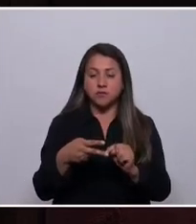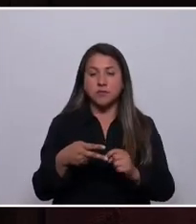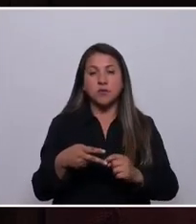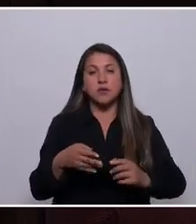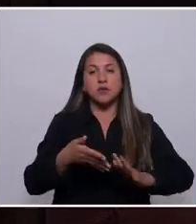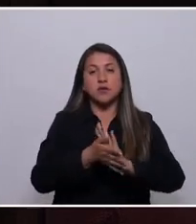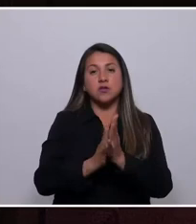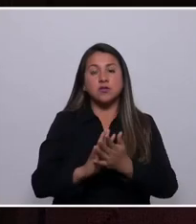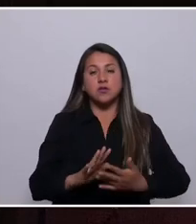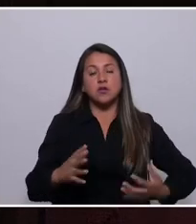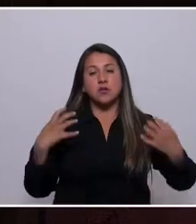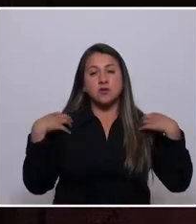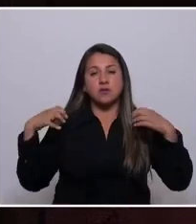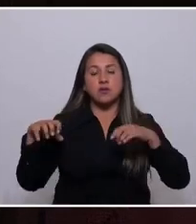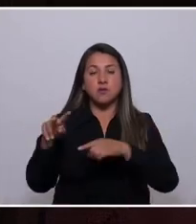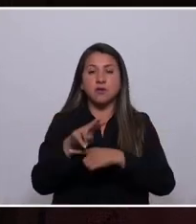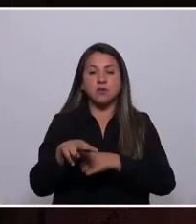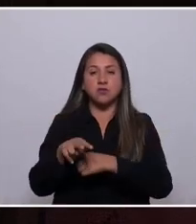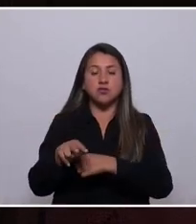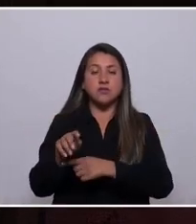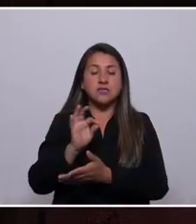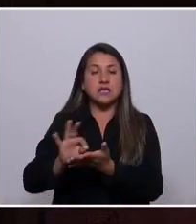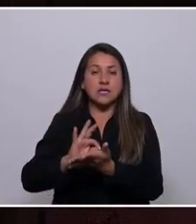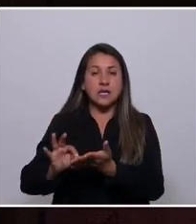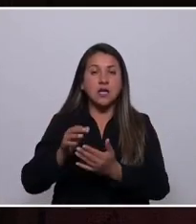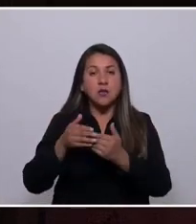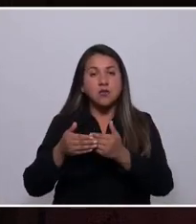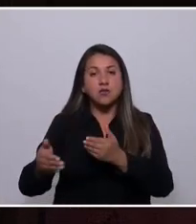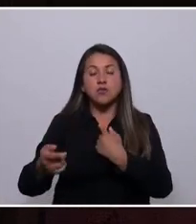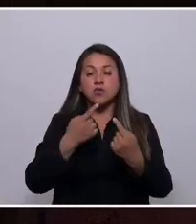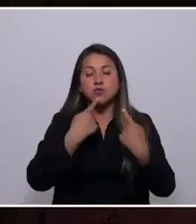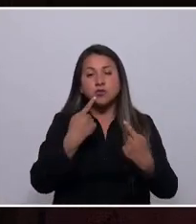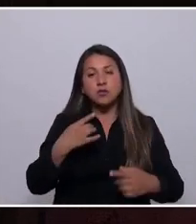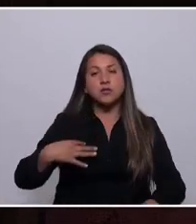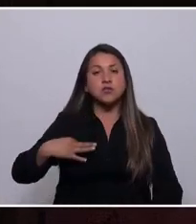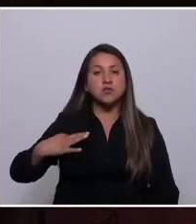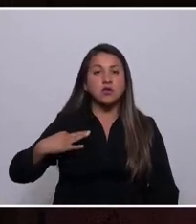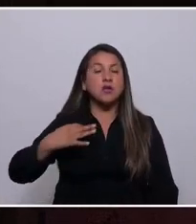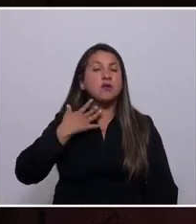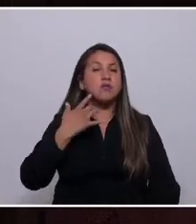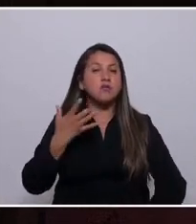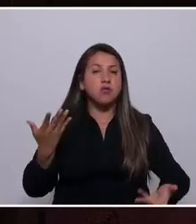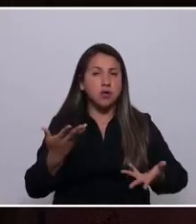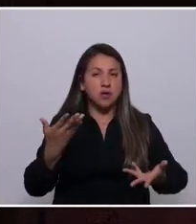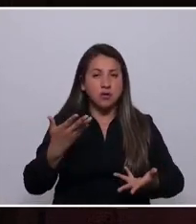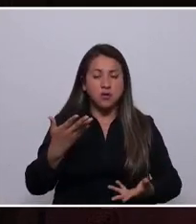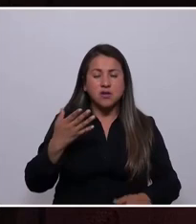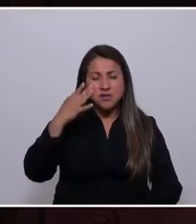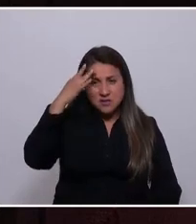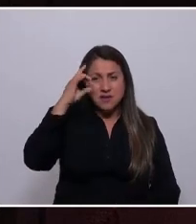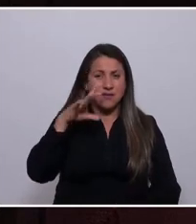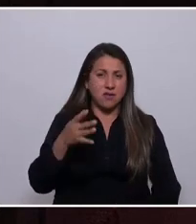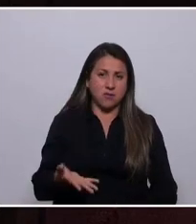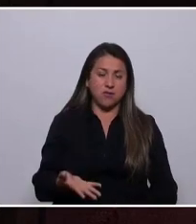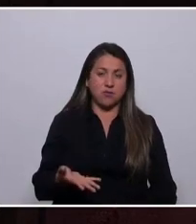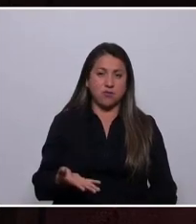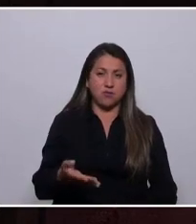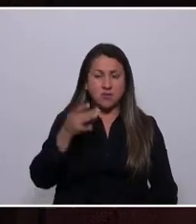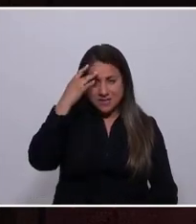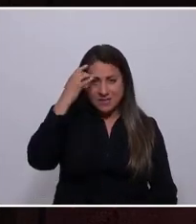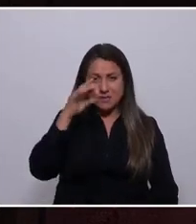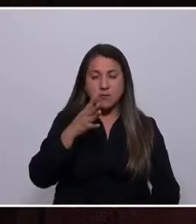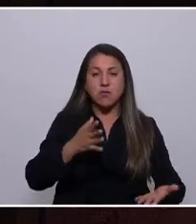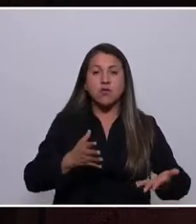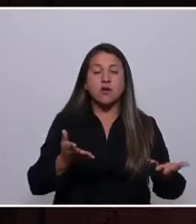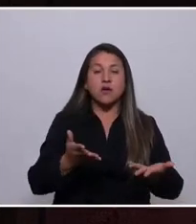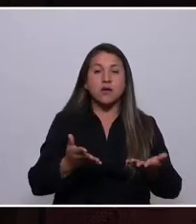administración en la Secretaría el proceso de consulta ciudadana. ¿Por qué? Porque sabemos muy bien que cuando parte de